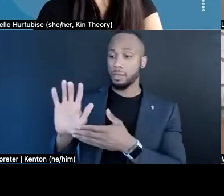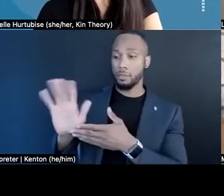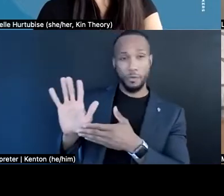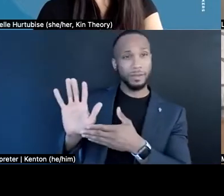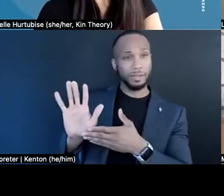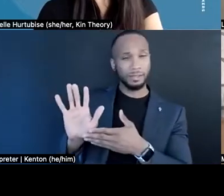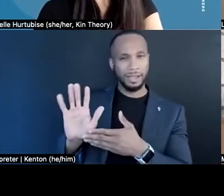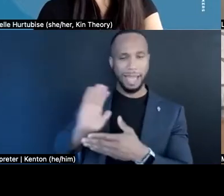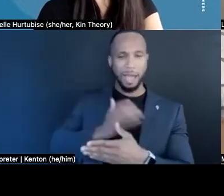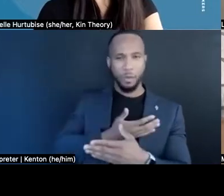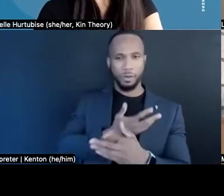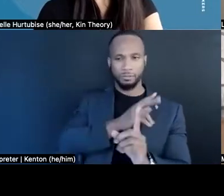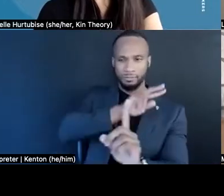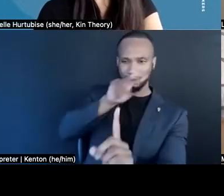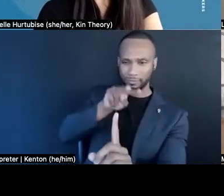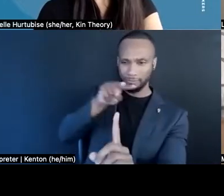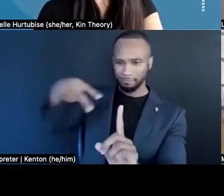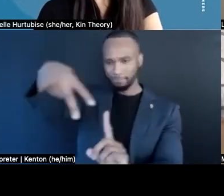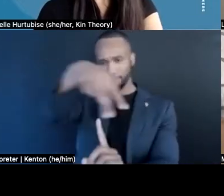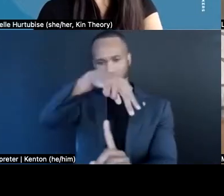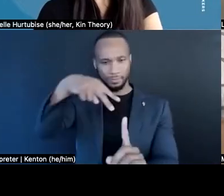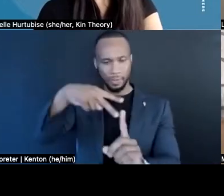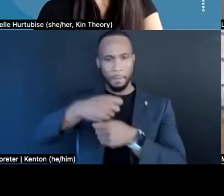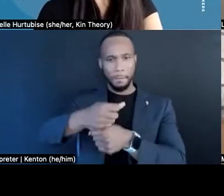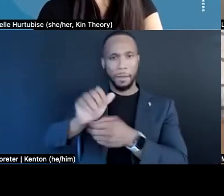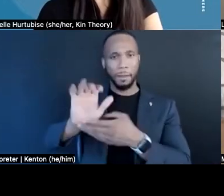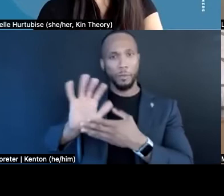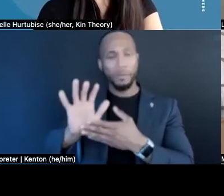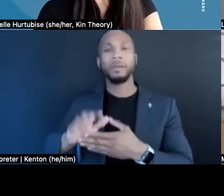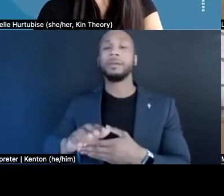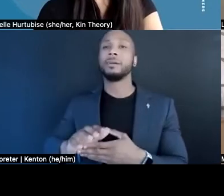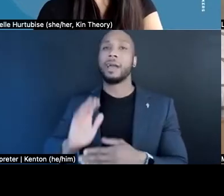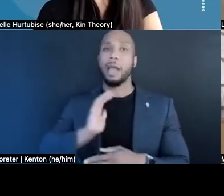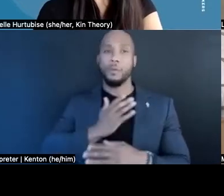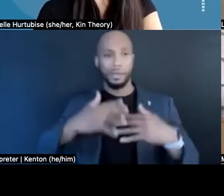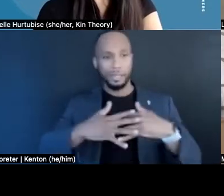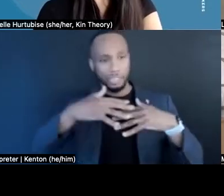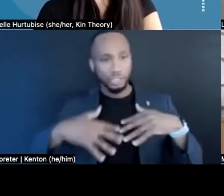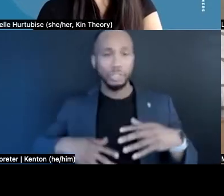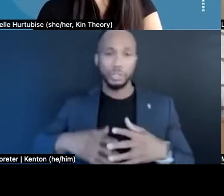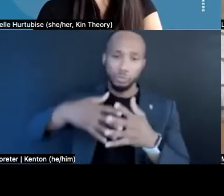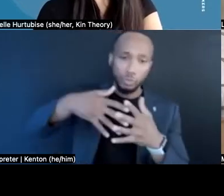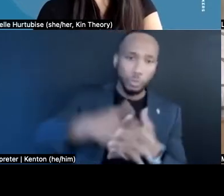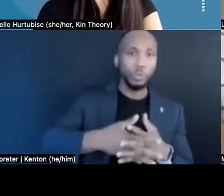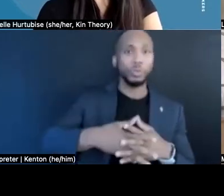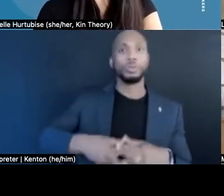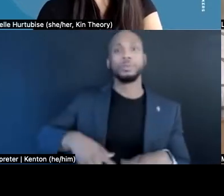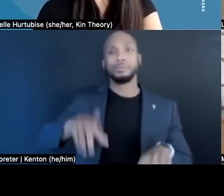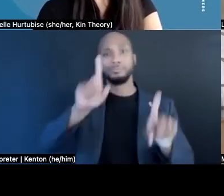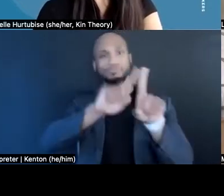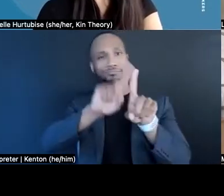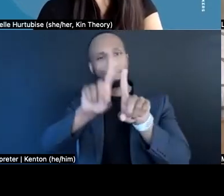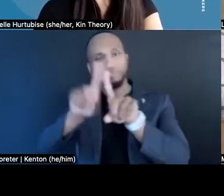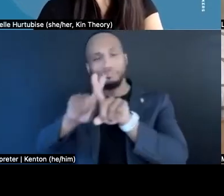nuestro propio pensamiento originario, indígena, tzotzil, guaraní o como